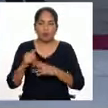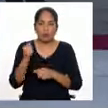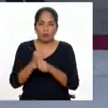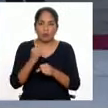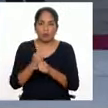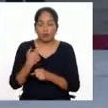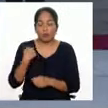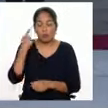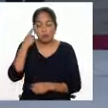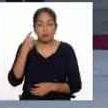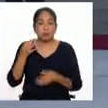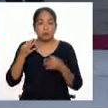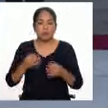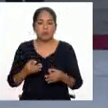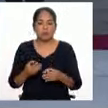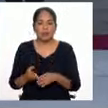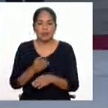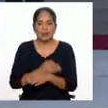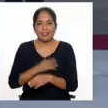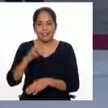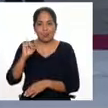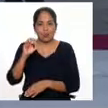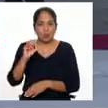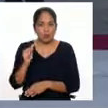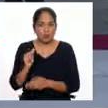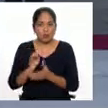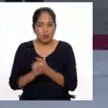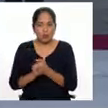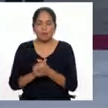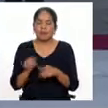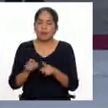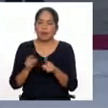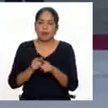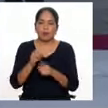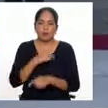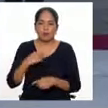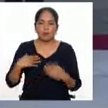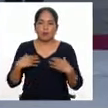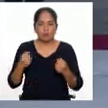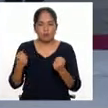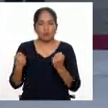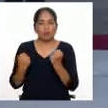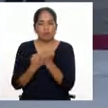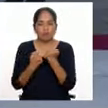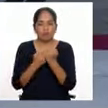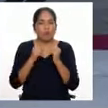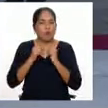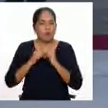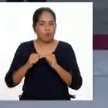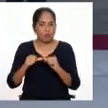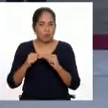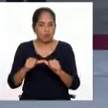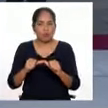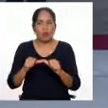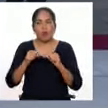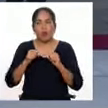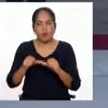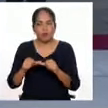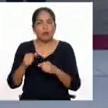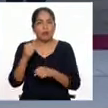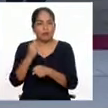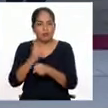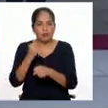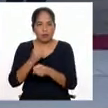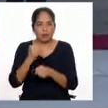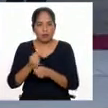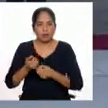seguro, igual que nuestra amiga Rosa Gutiérrez, nuestro ministro César también nos va a apoyar de mano para culminarlo y entregarle